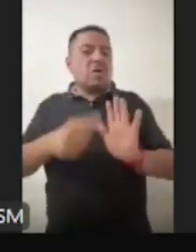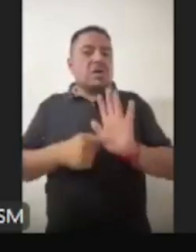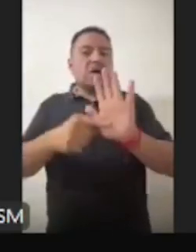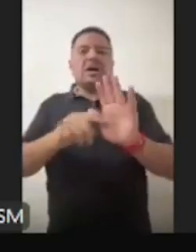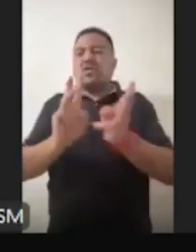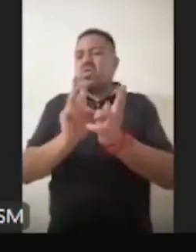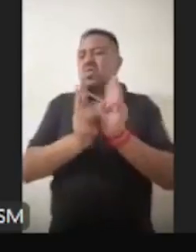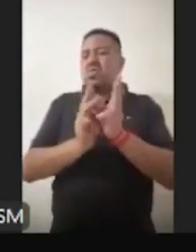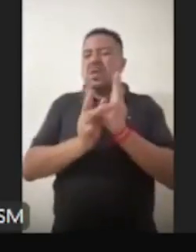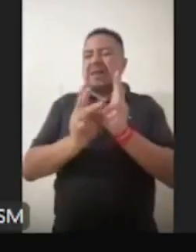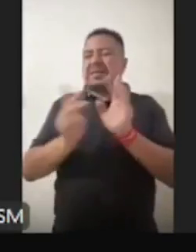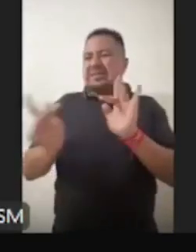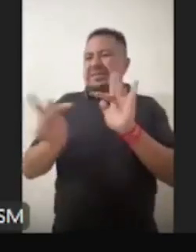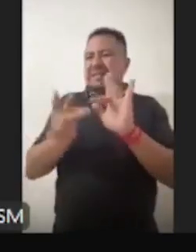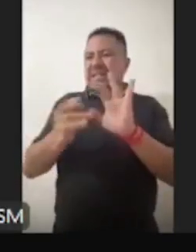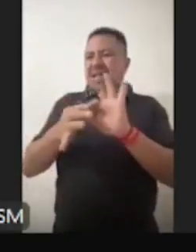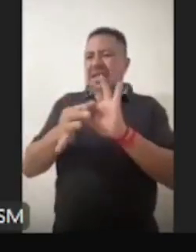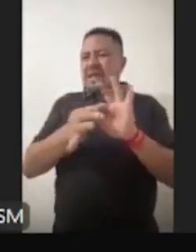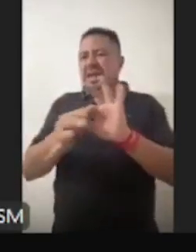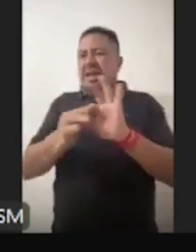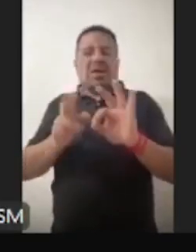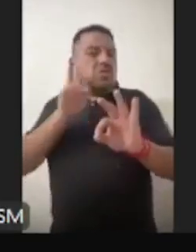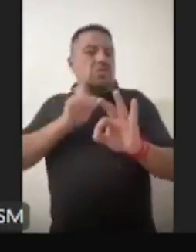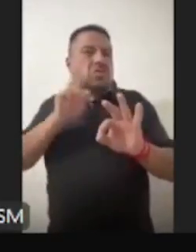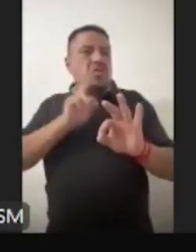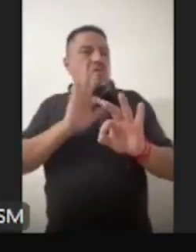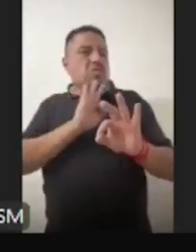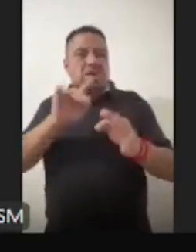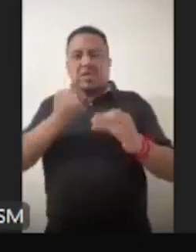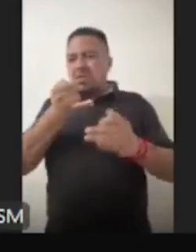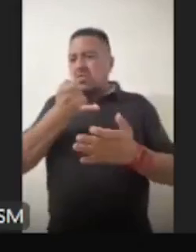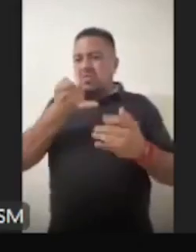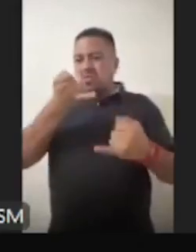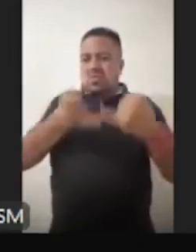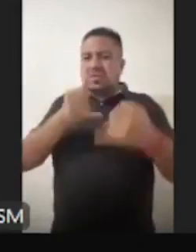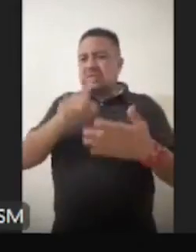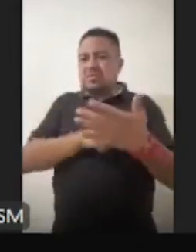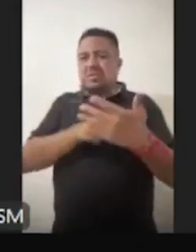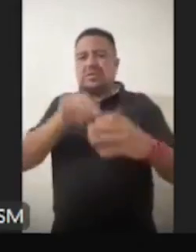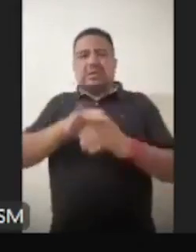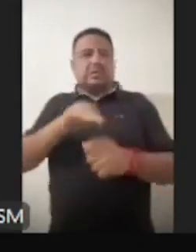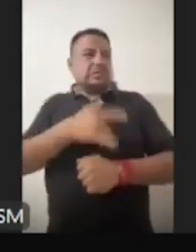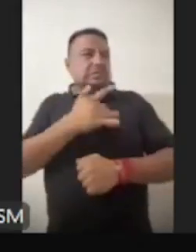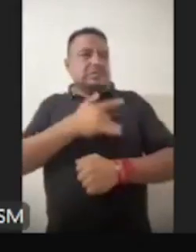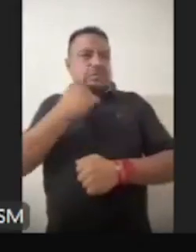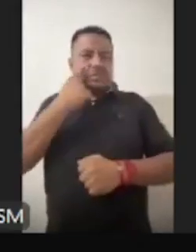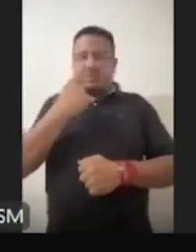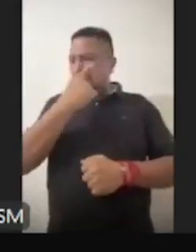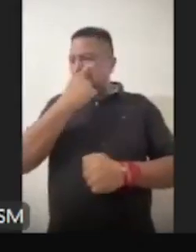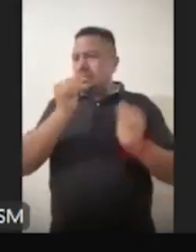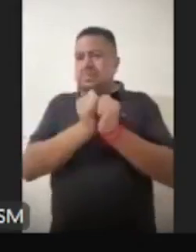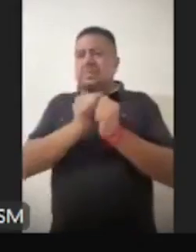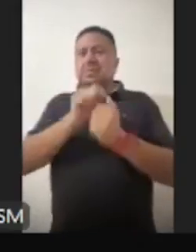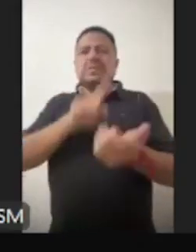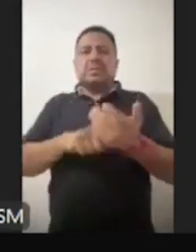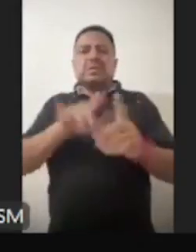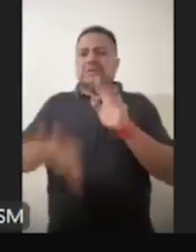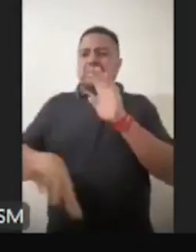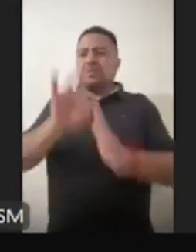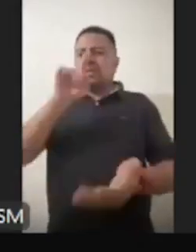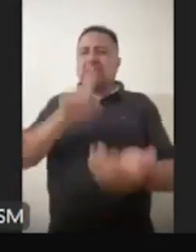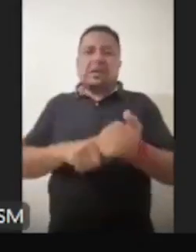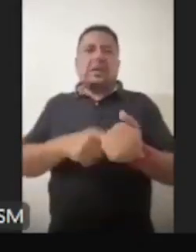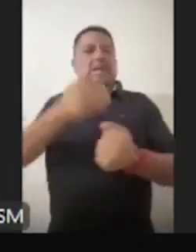WhatsApp para que tengan eficacia probatoria en un juicio electoral deben satisfacer como estándar mínimo haber sido obtenidas lícitamente y que